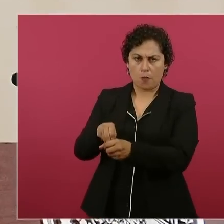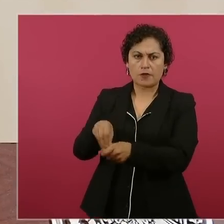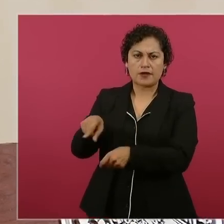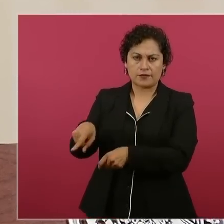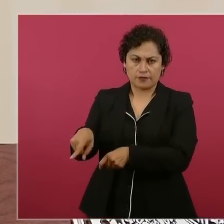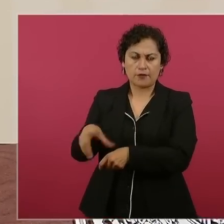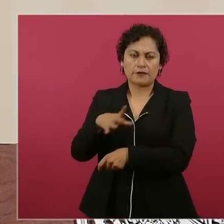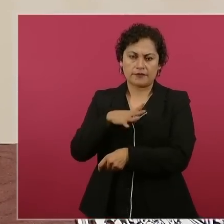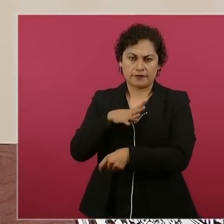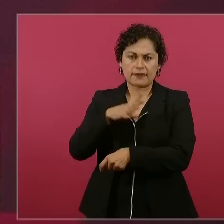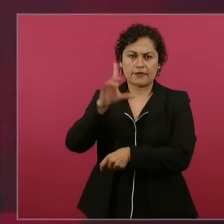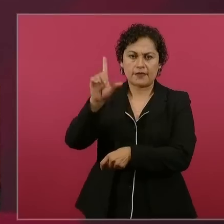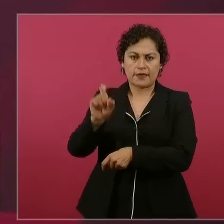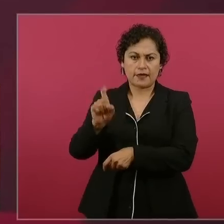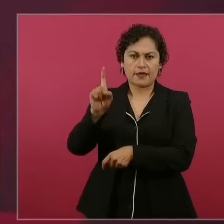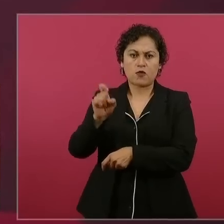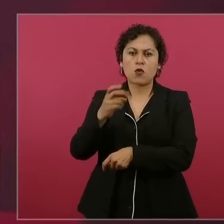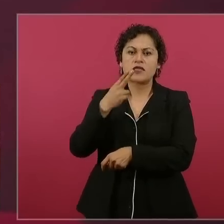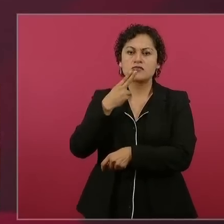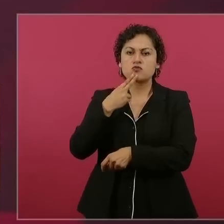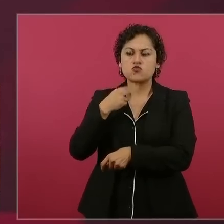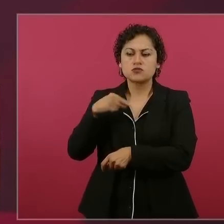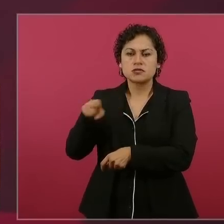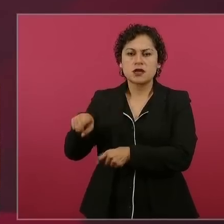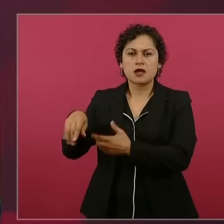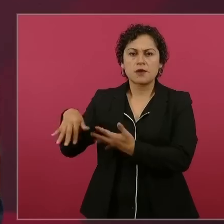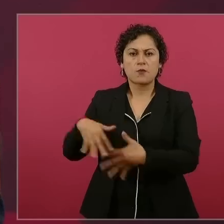dulce al mar.